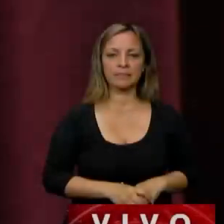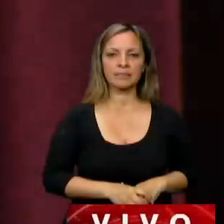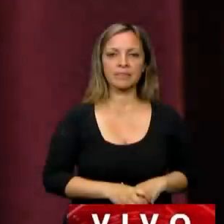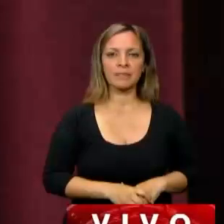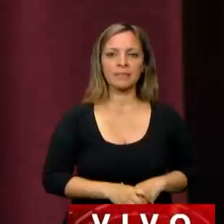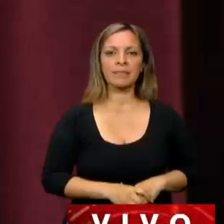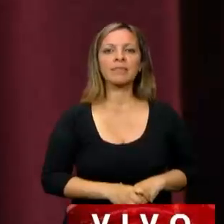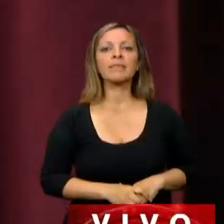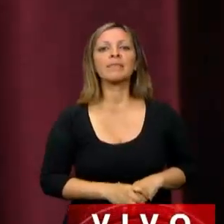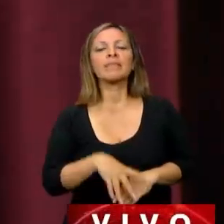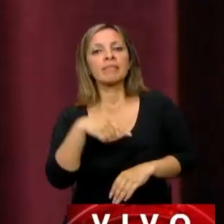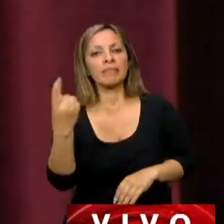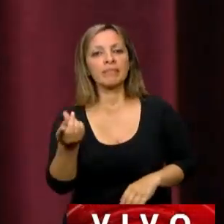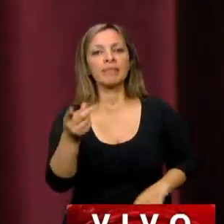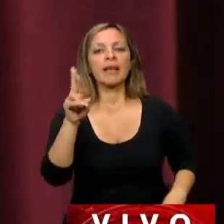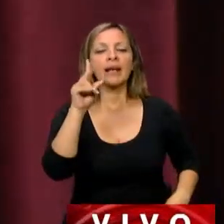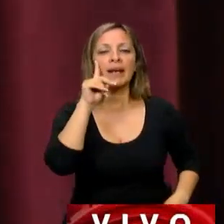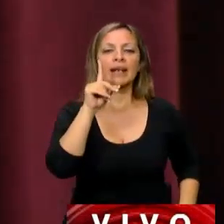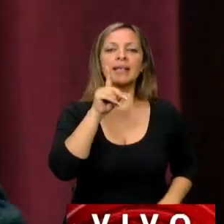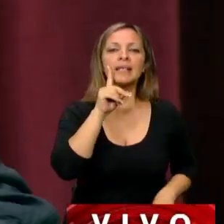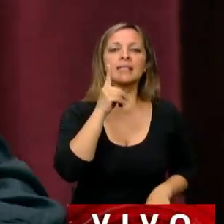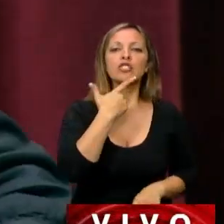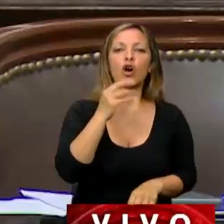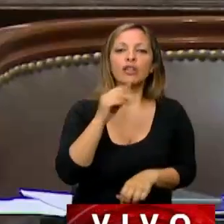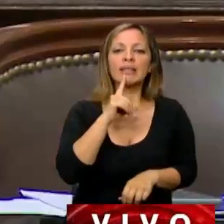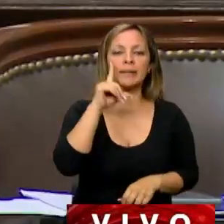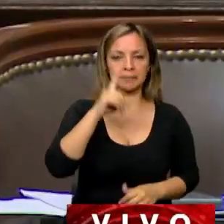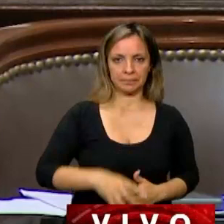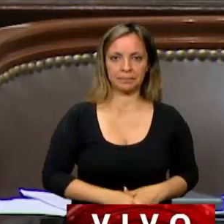En uso de la palabra, el diputado Jorge Rizzotti.